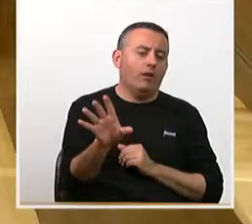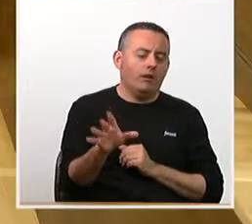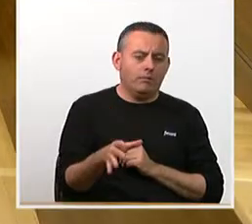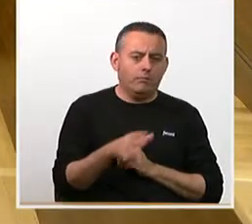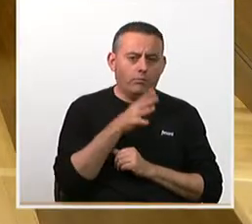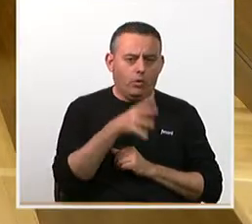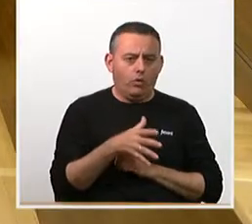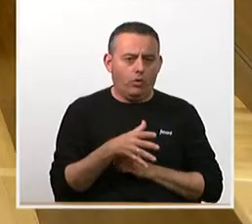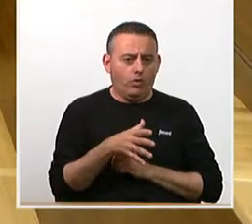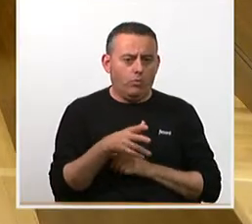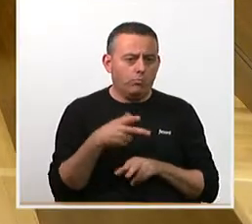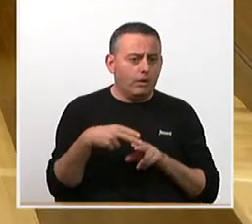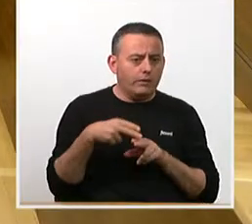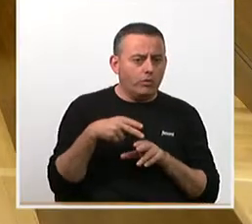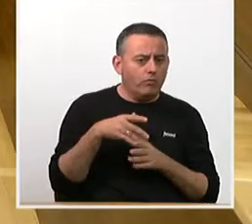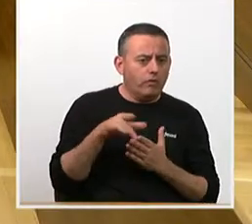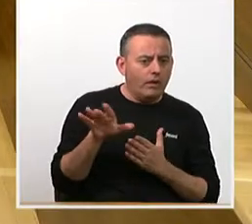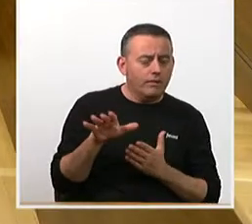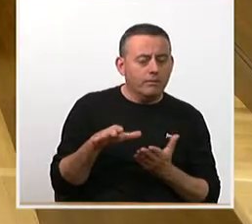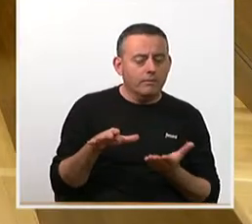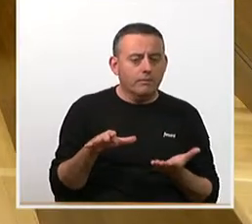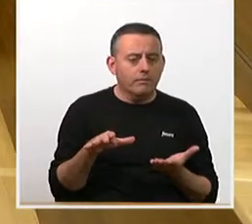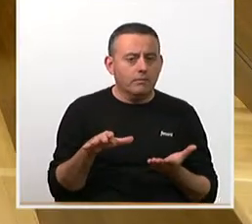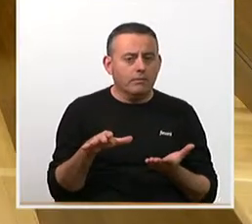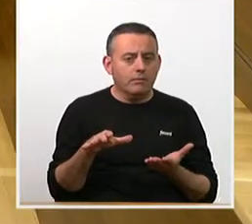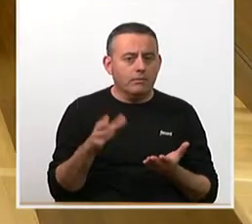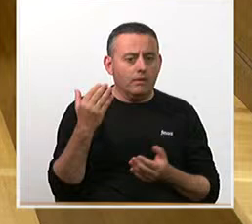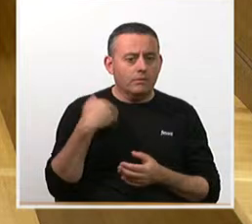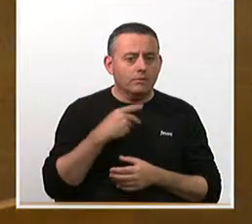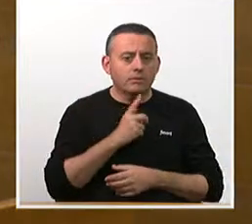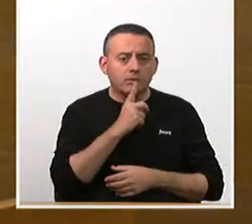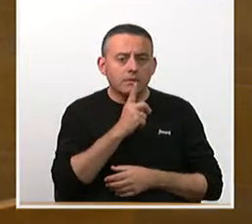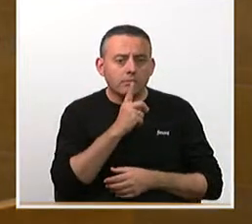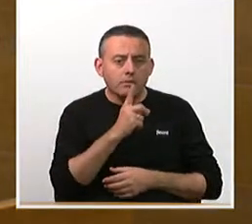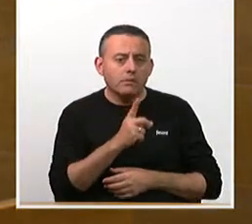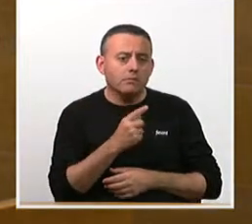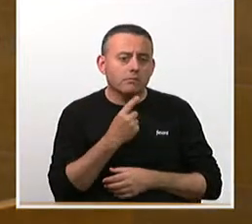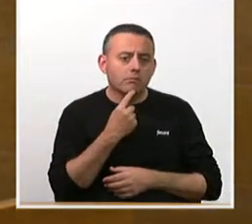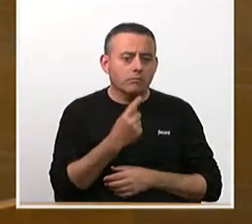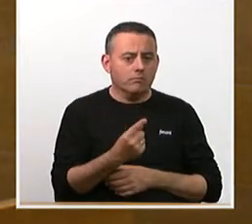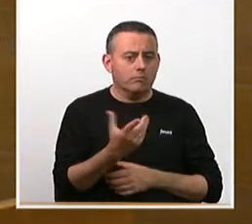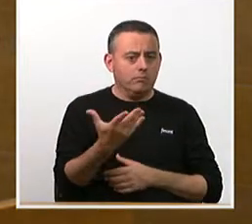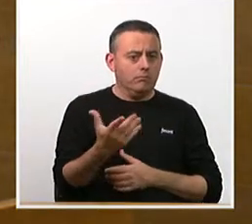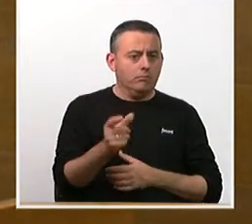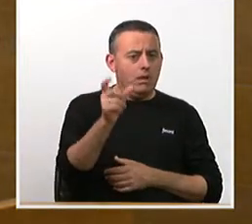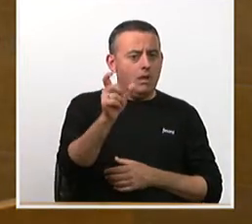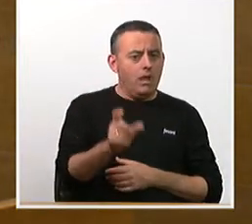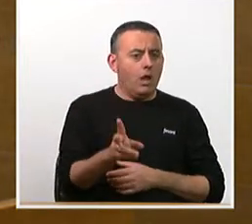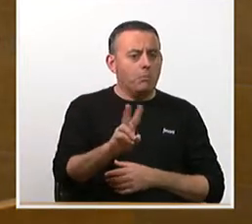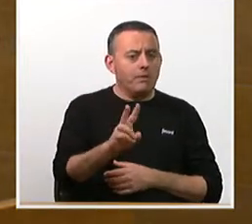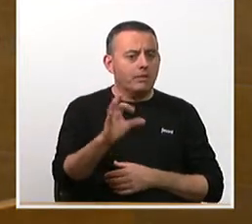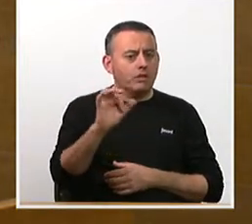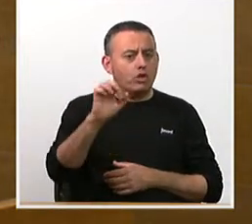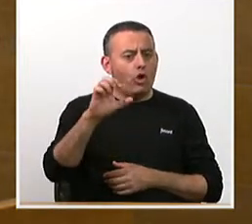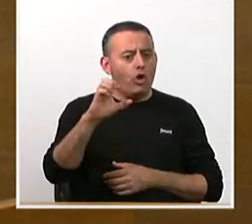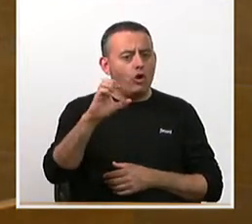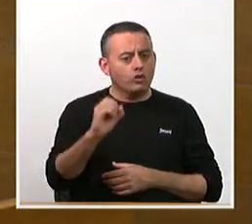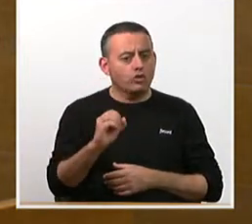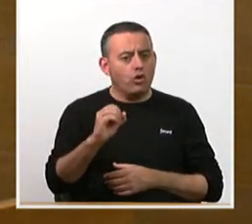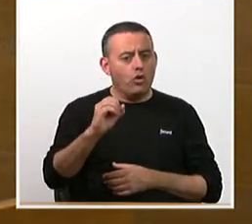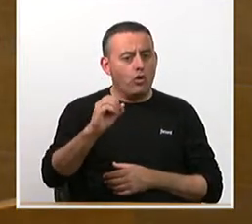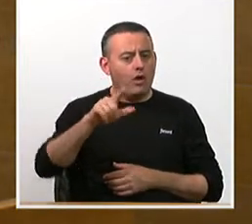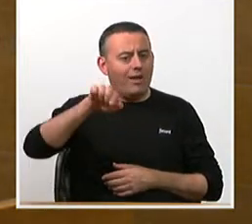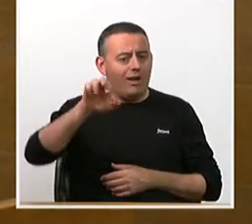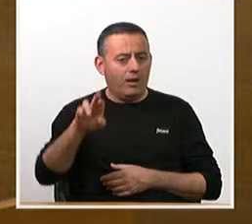política presid la valenci su tan de El Sol y de represent y